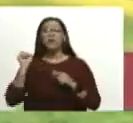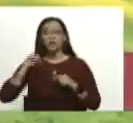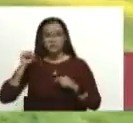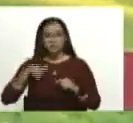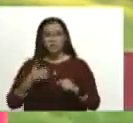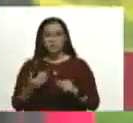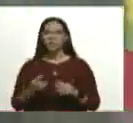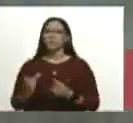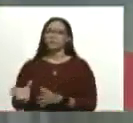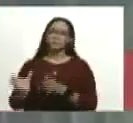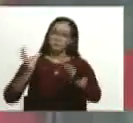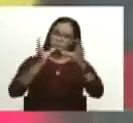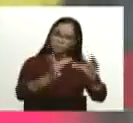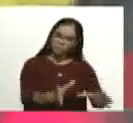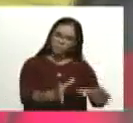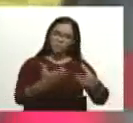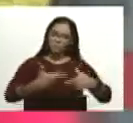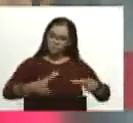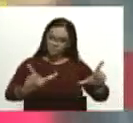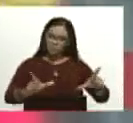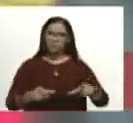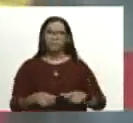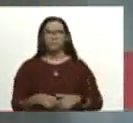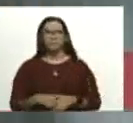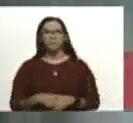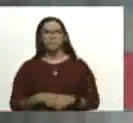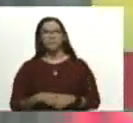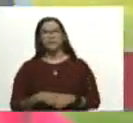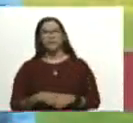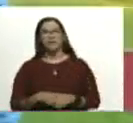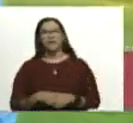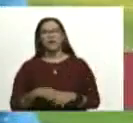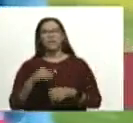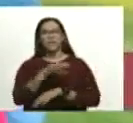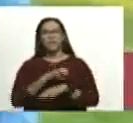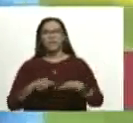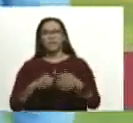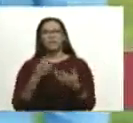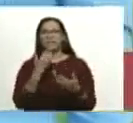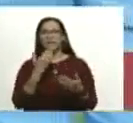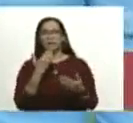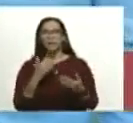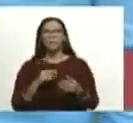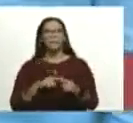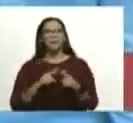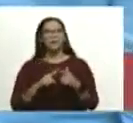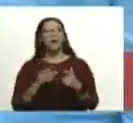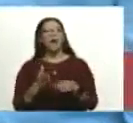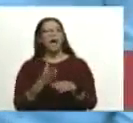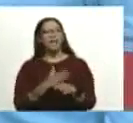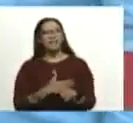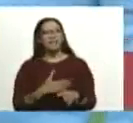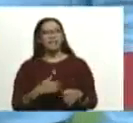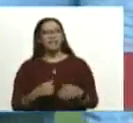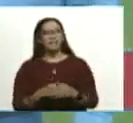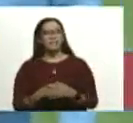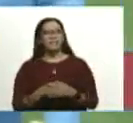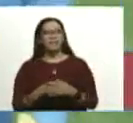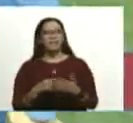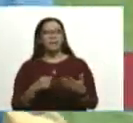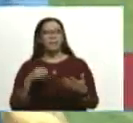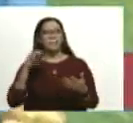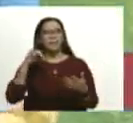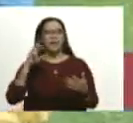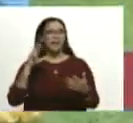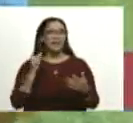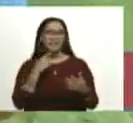ambiente inmediatamente lo son y son liberados. Usted mencionaba los tigres de Bengala que llegaron recientemente al país, pero antes voy a conectarme con mi compañera María Gabriela Rodríguez.